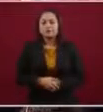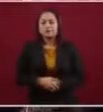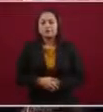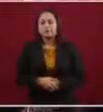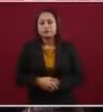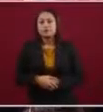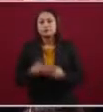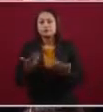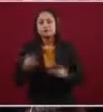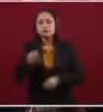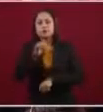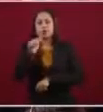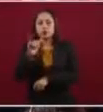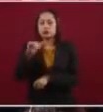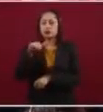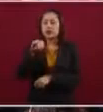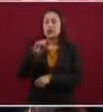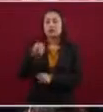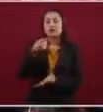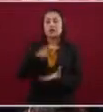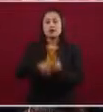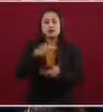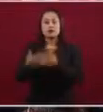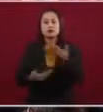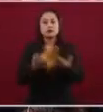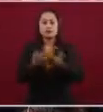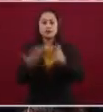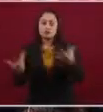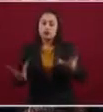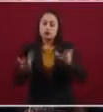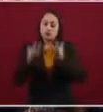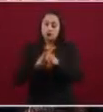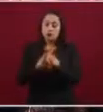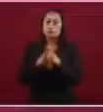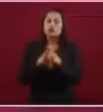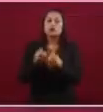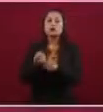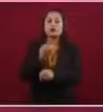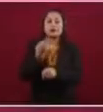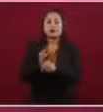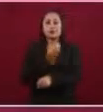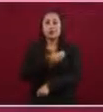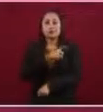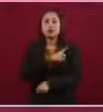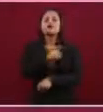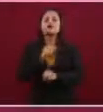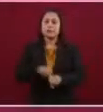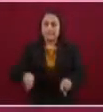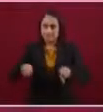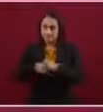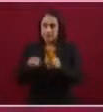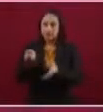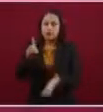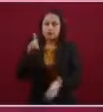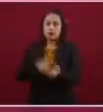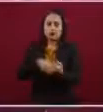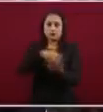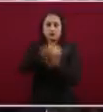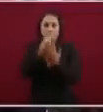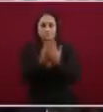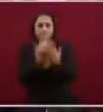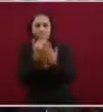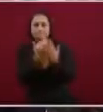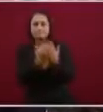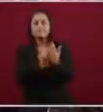también de links ellos el conjunto junto con la secretaria de salud se encuentran en esta misma estrategia ellos también han aumentado